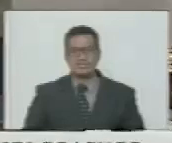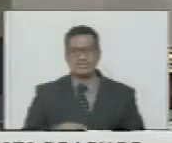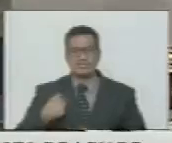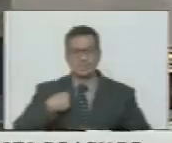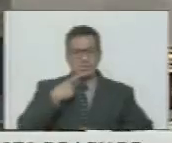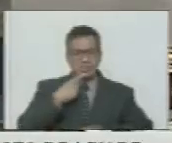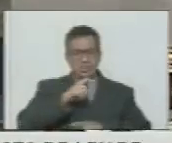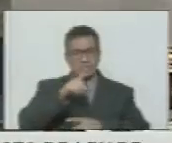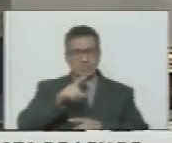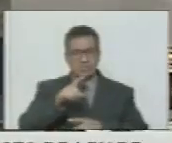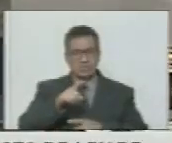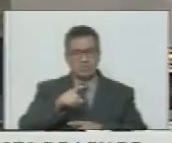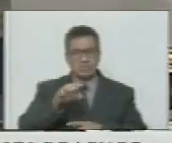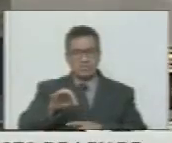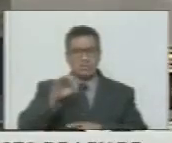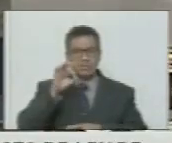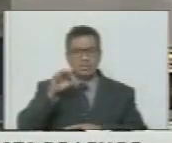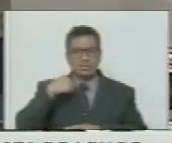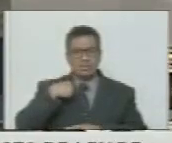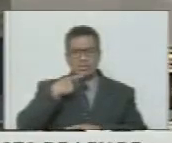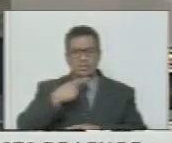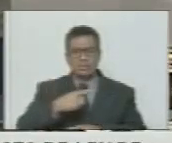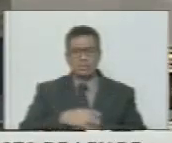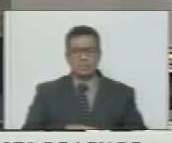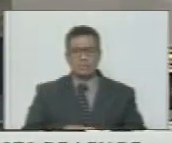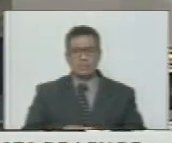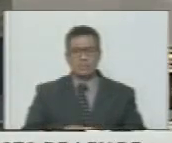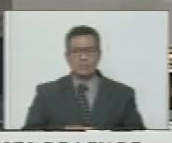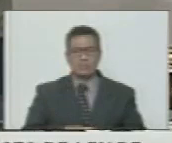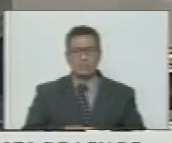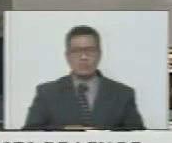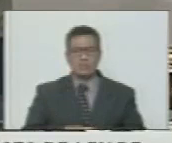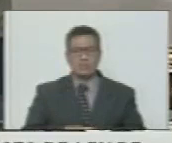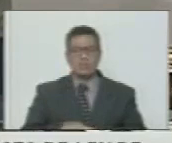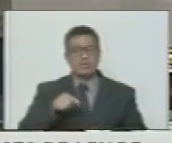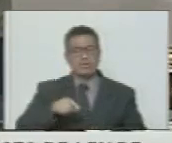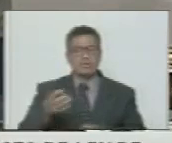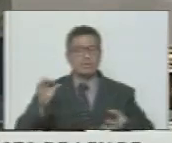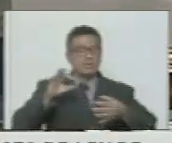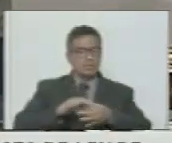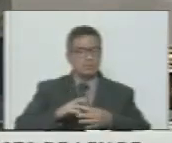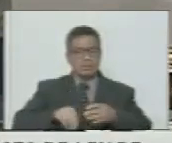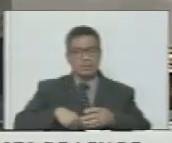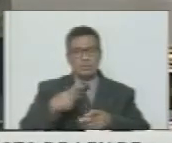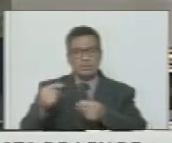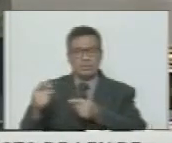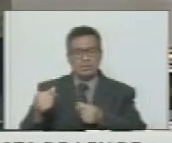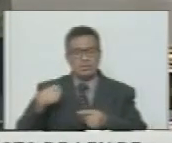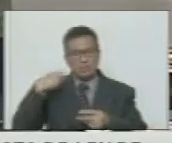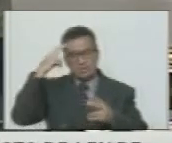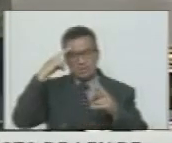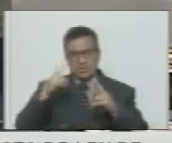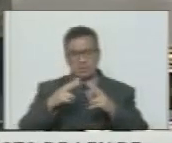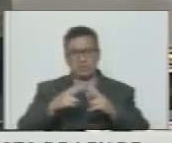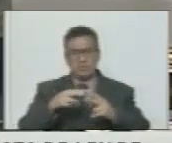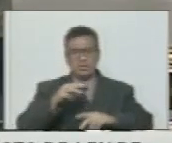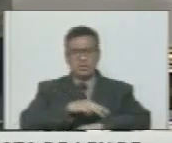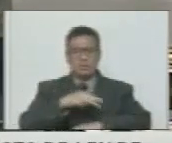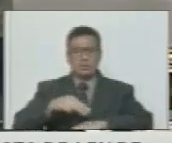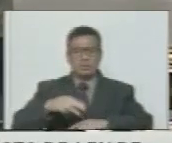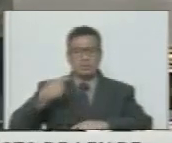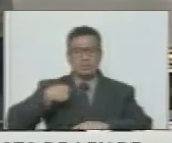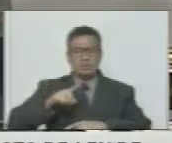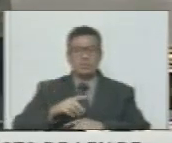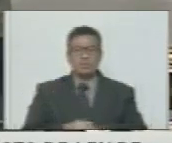Me parece que encierra un carácter clasista señalar que y además asociar la capacidad económica a la reconocida solvencia